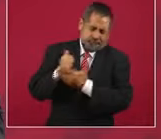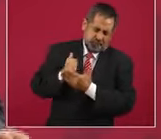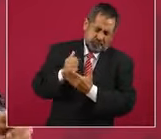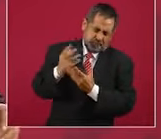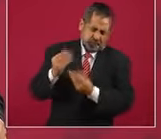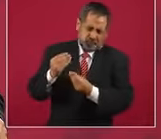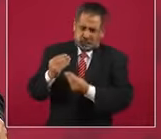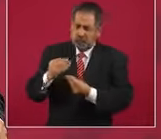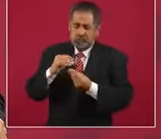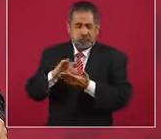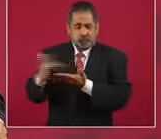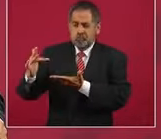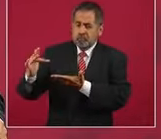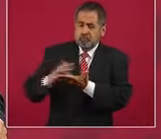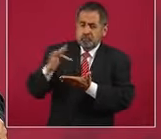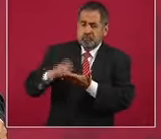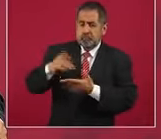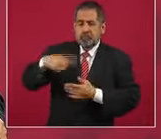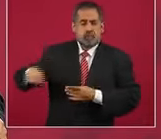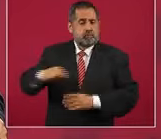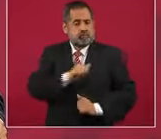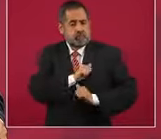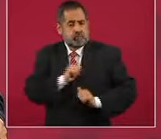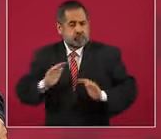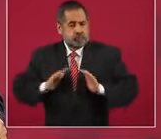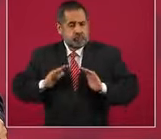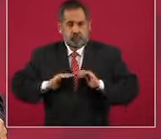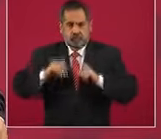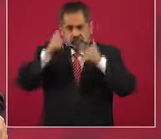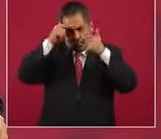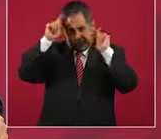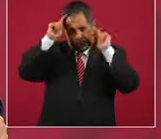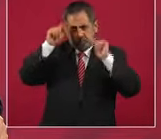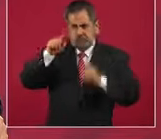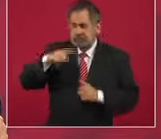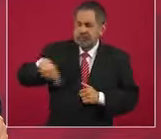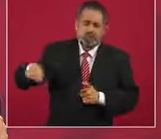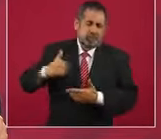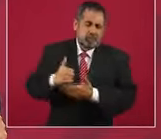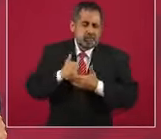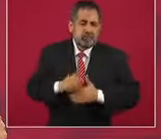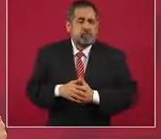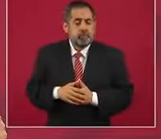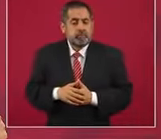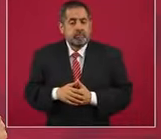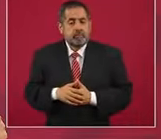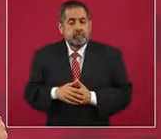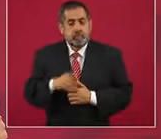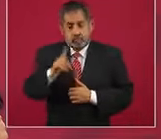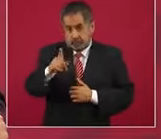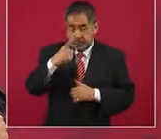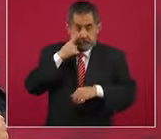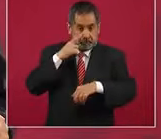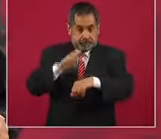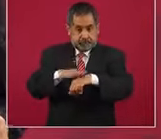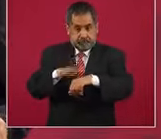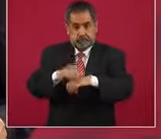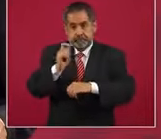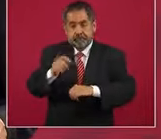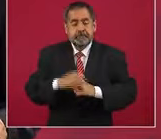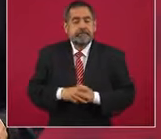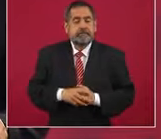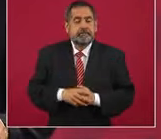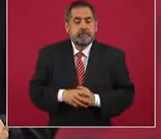que tenemos de las Fuerzas Armadas. A los constructores, y